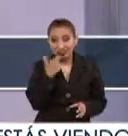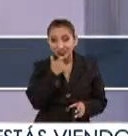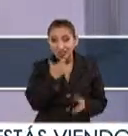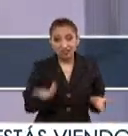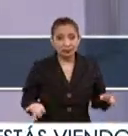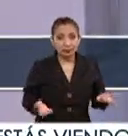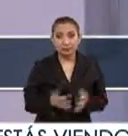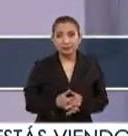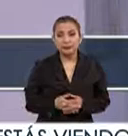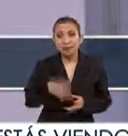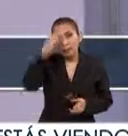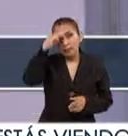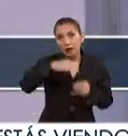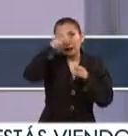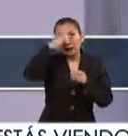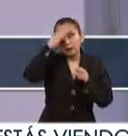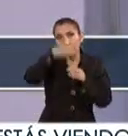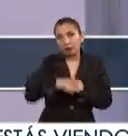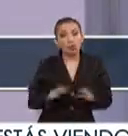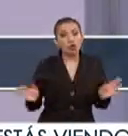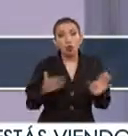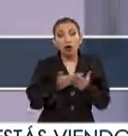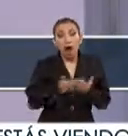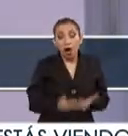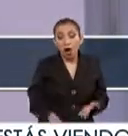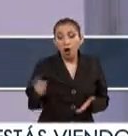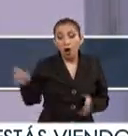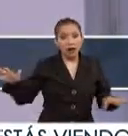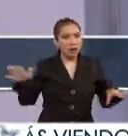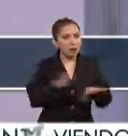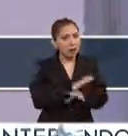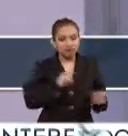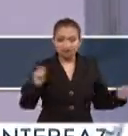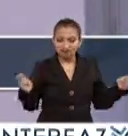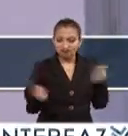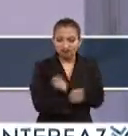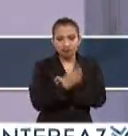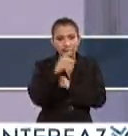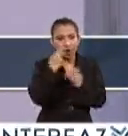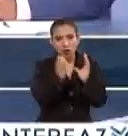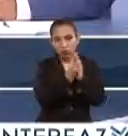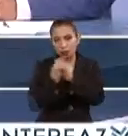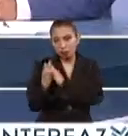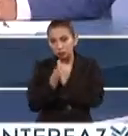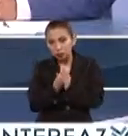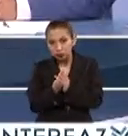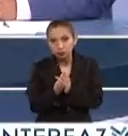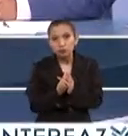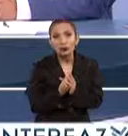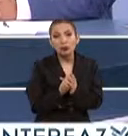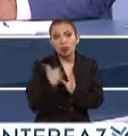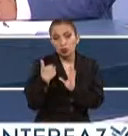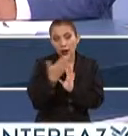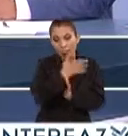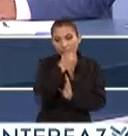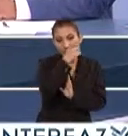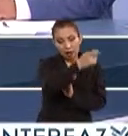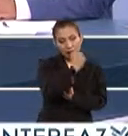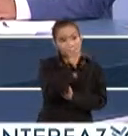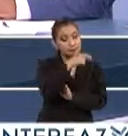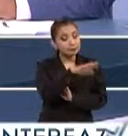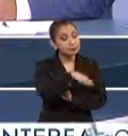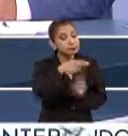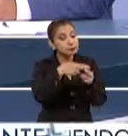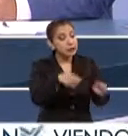había que memorizar y reproducir. Se está migrando hacia una situación mejor. Entonces, yo antes decía a mis alumnos,